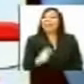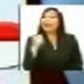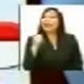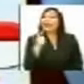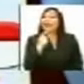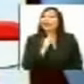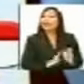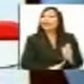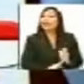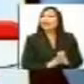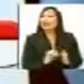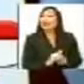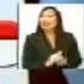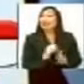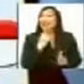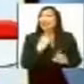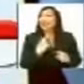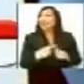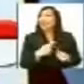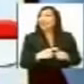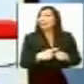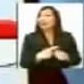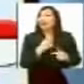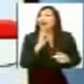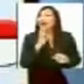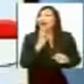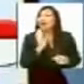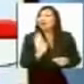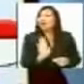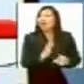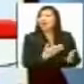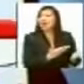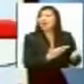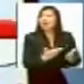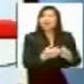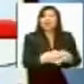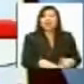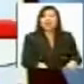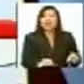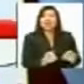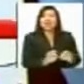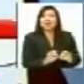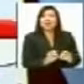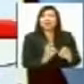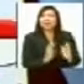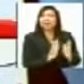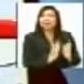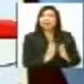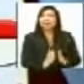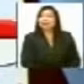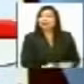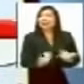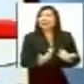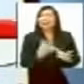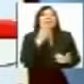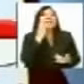liderazgo inspirador que ha sido en las diferentes intervenciones indica la importancia de sistematizar